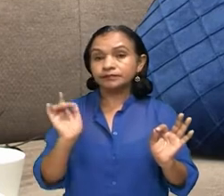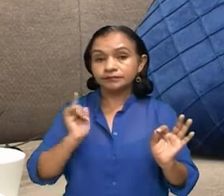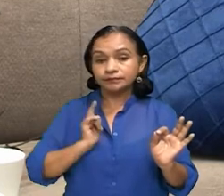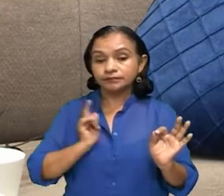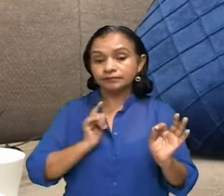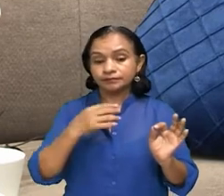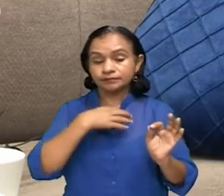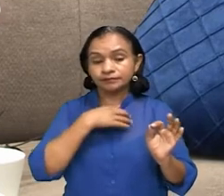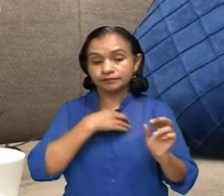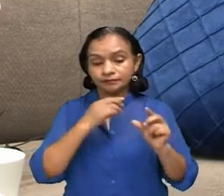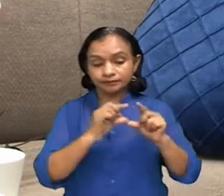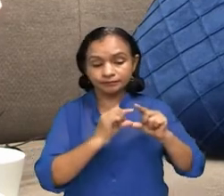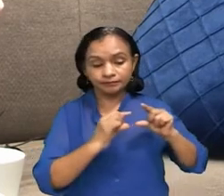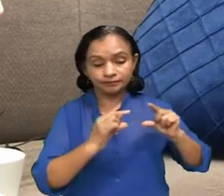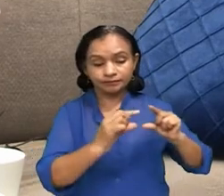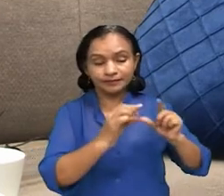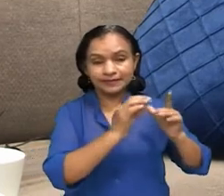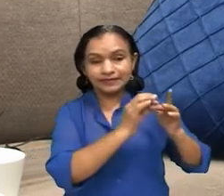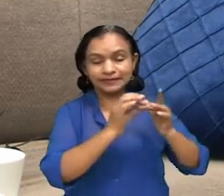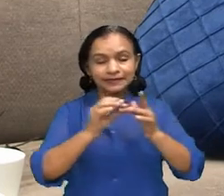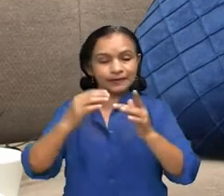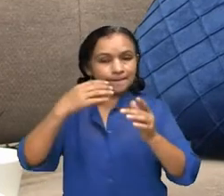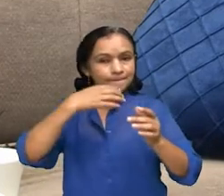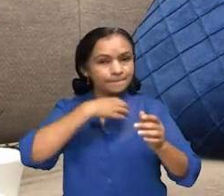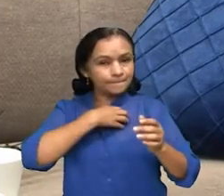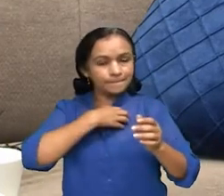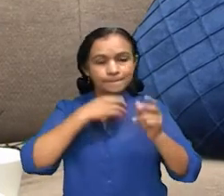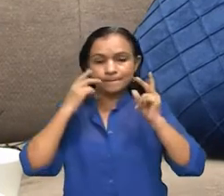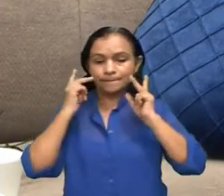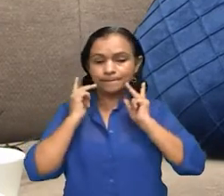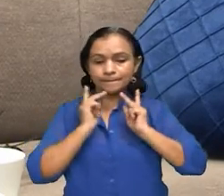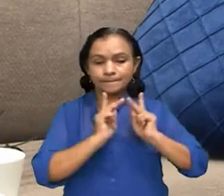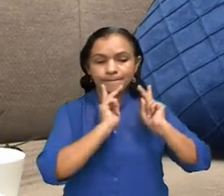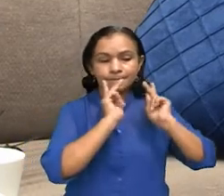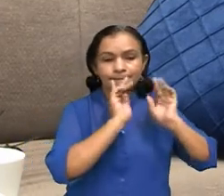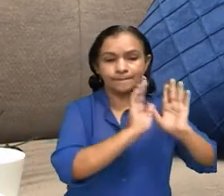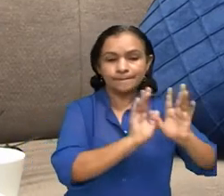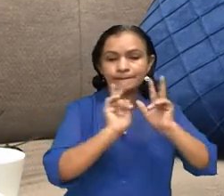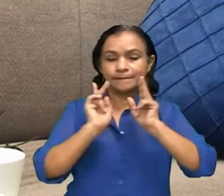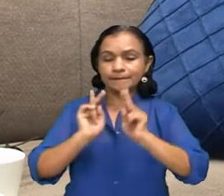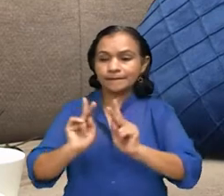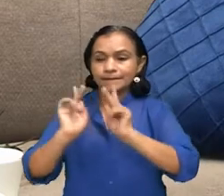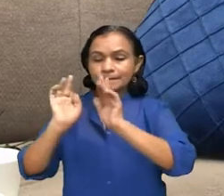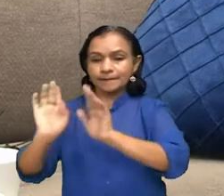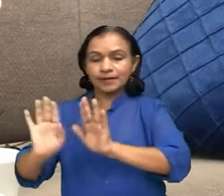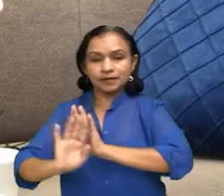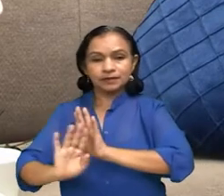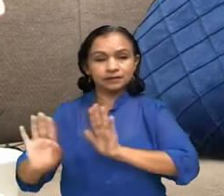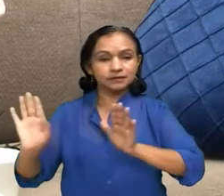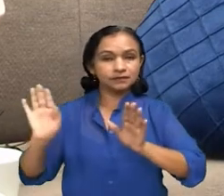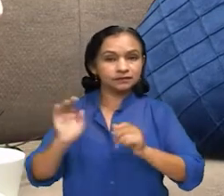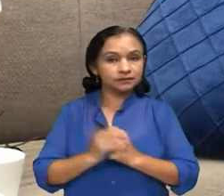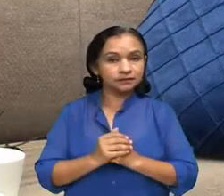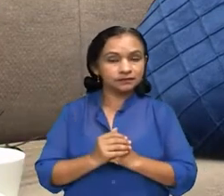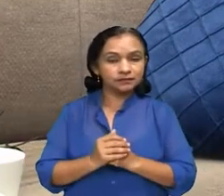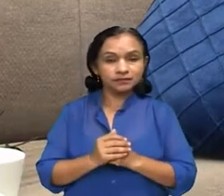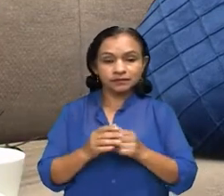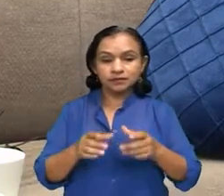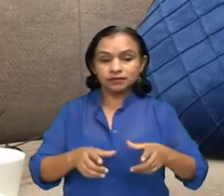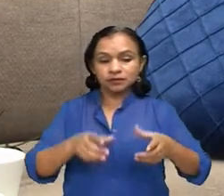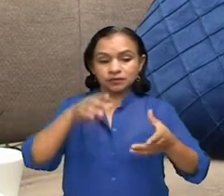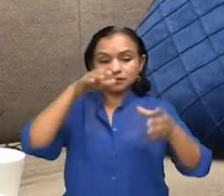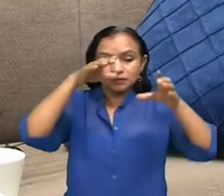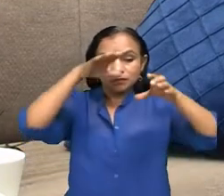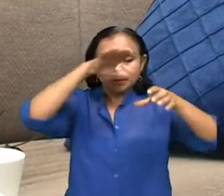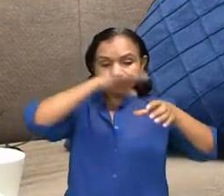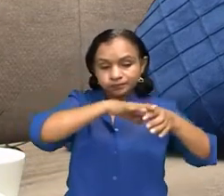marca. Tu marca te va a diferenciar entre los demás. Entonces, si vos ya diste un empaque